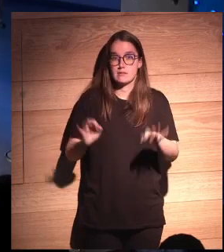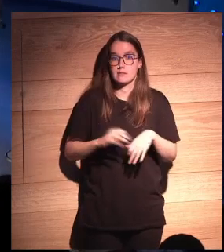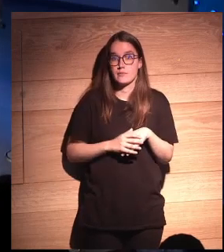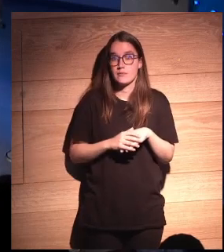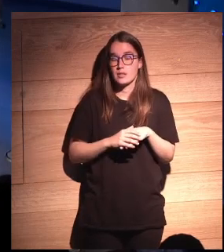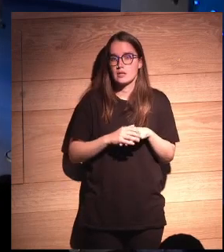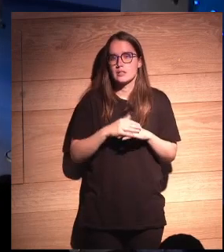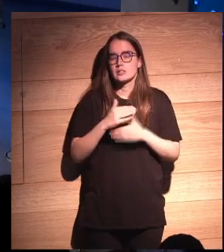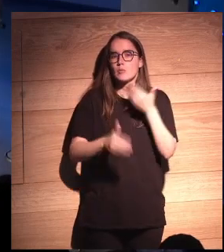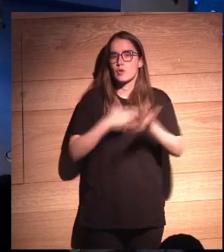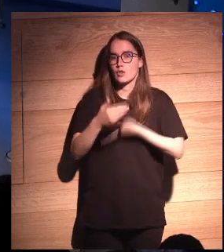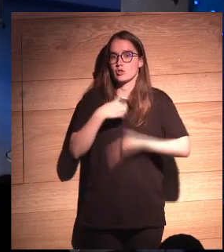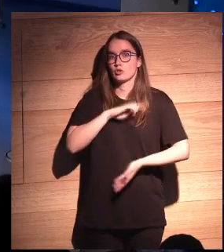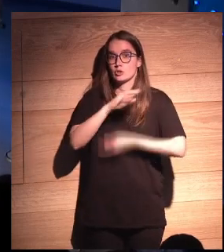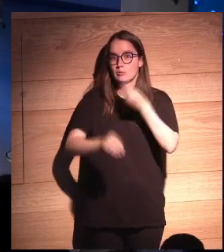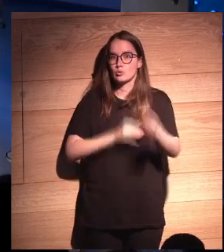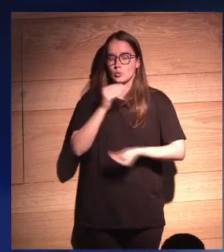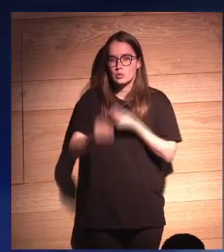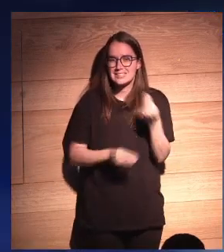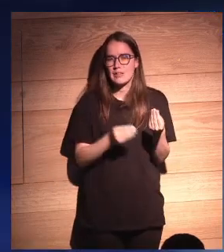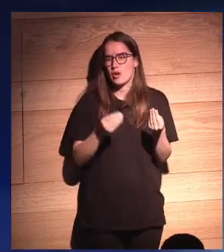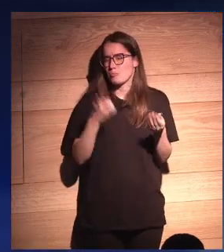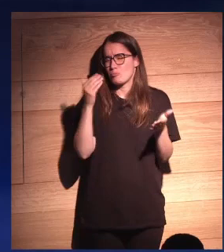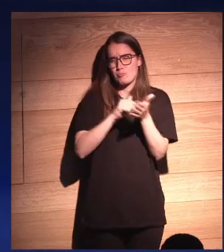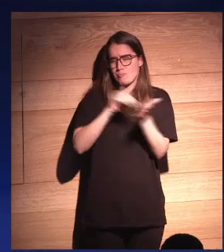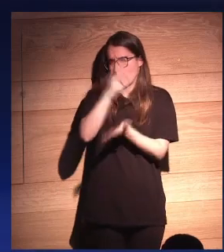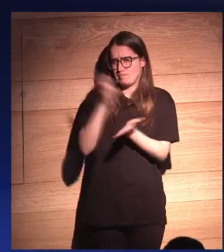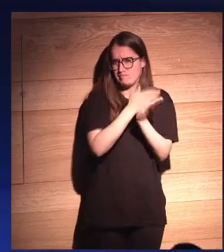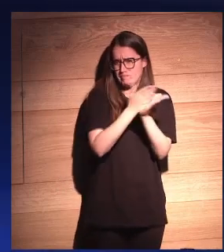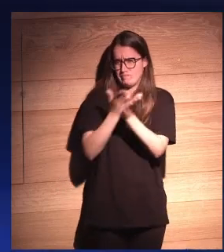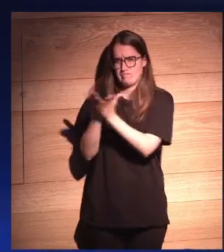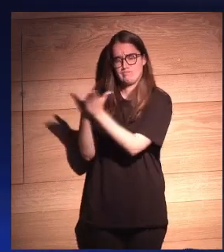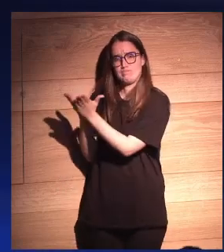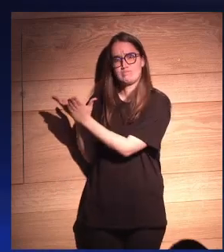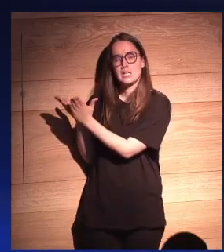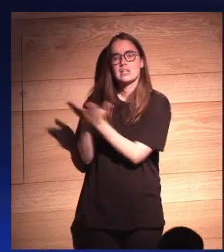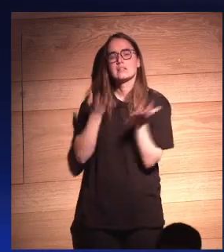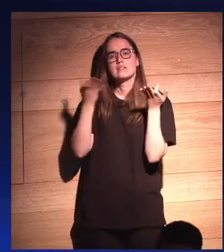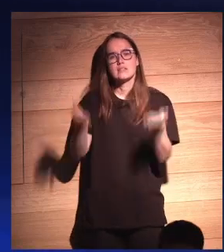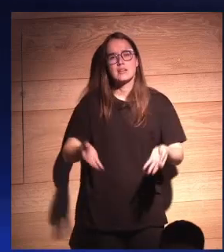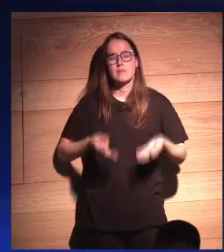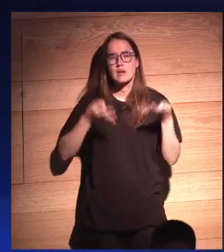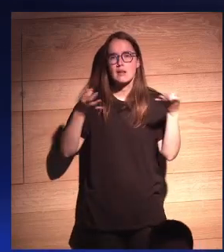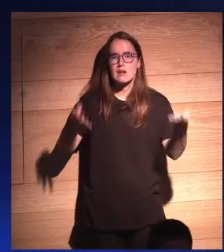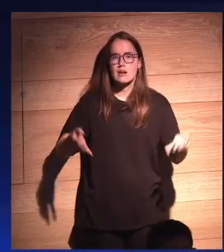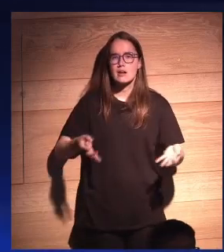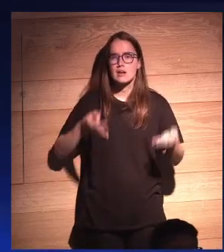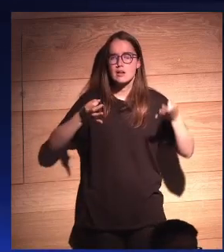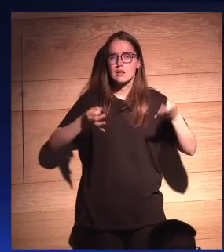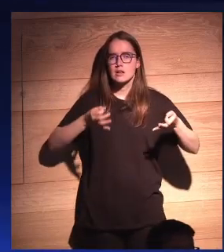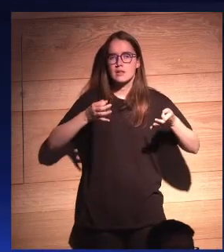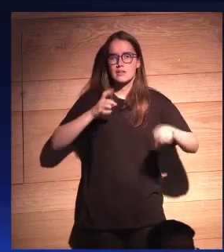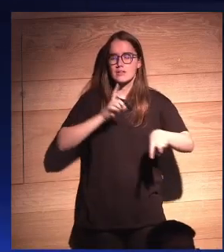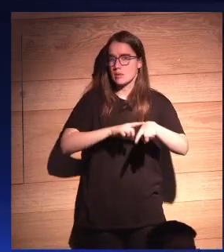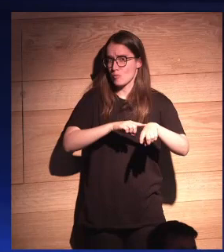Este es el proceso que nosotros hemos utilizado. Hay miles de variaciones y no siempre terminan cumpliendo exactamente